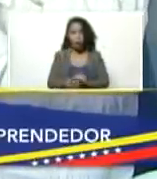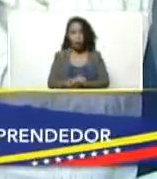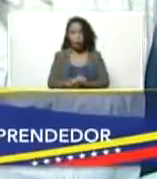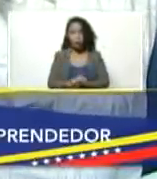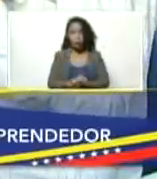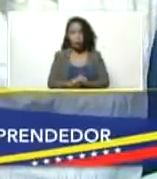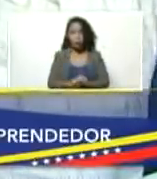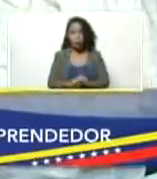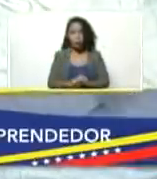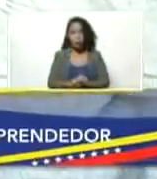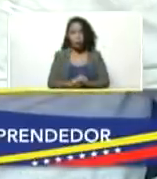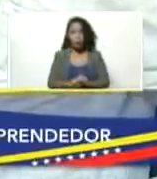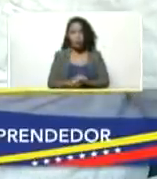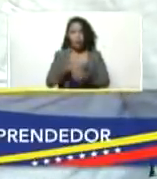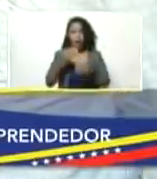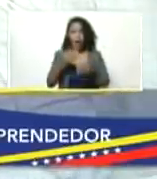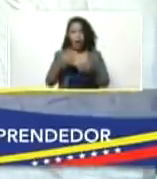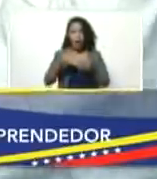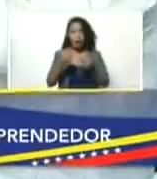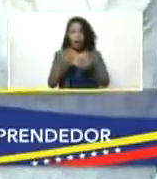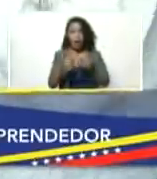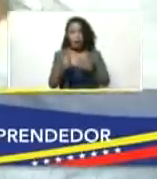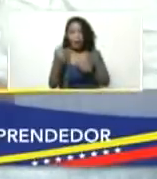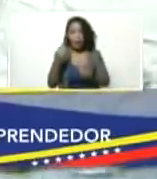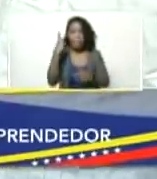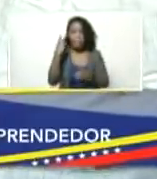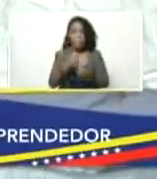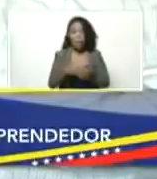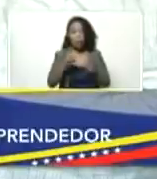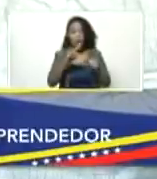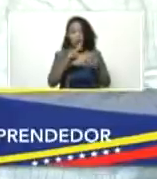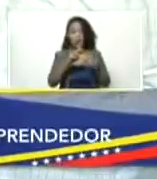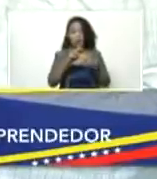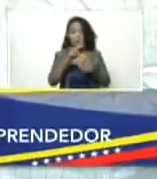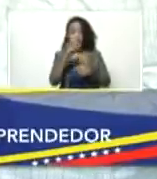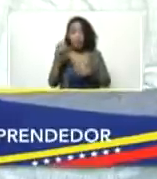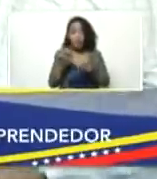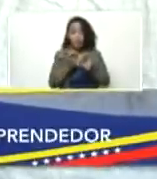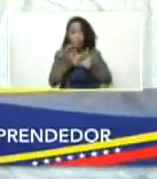la cata más grande del mundo y ahora vamos a hacer una línea de 1.200 metros de chocolate.